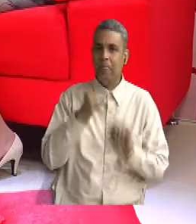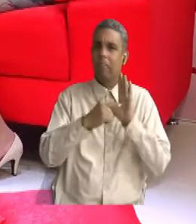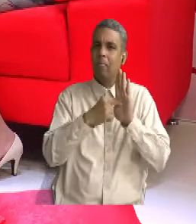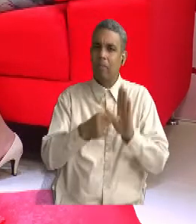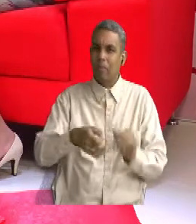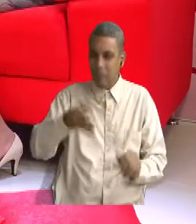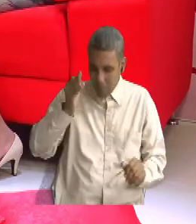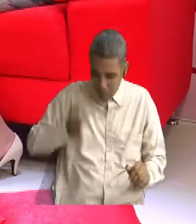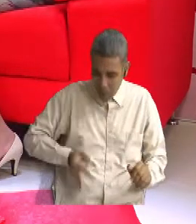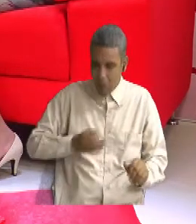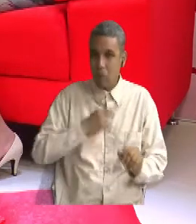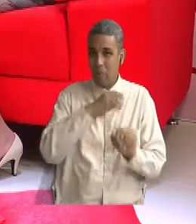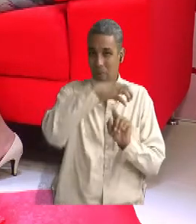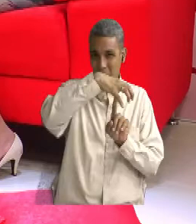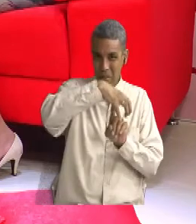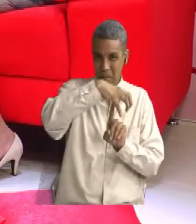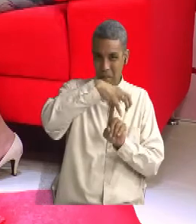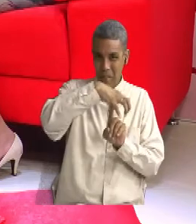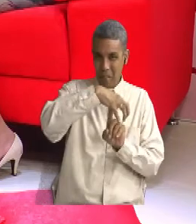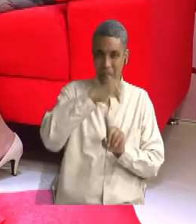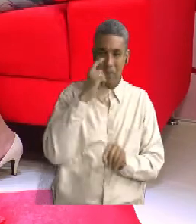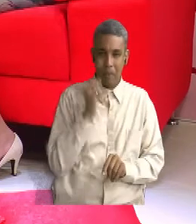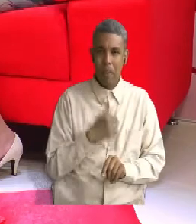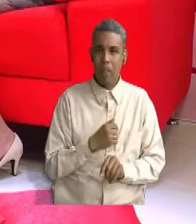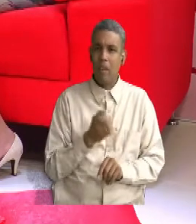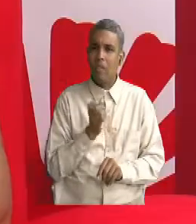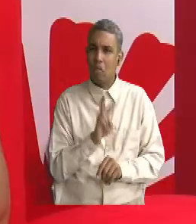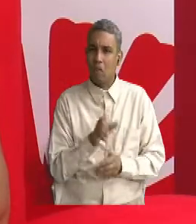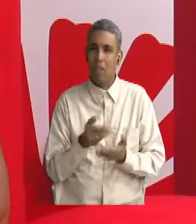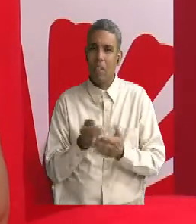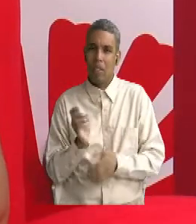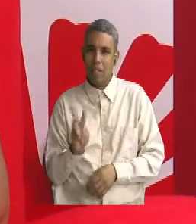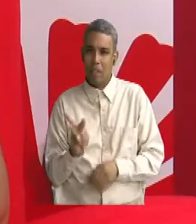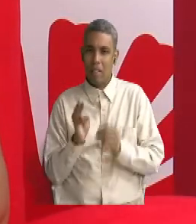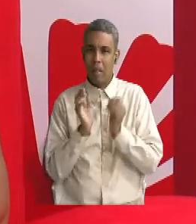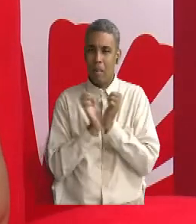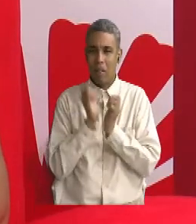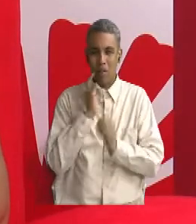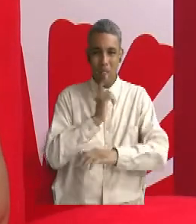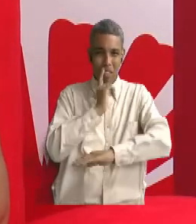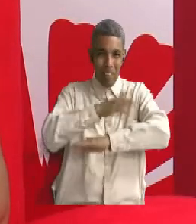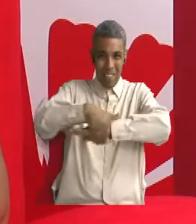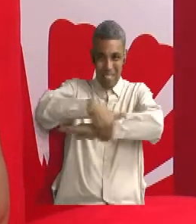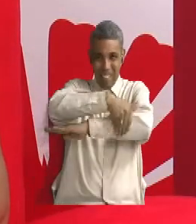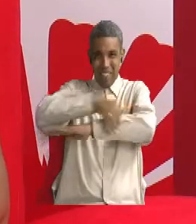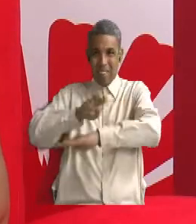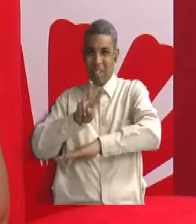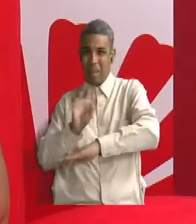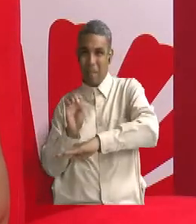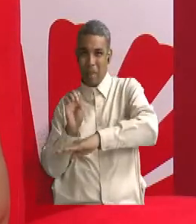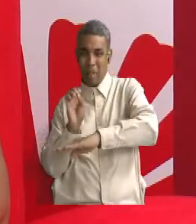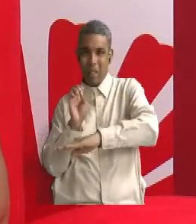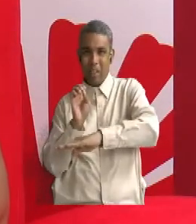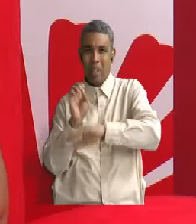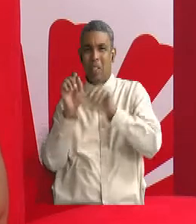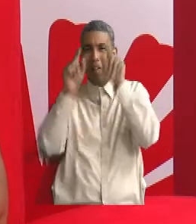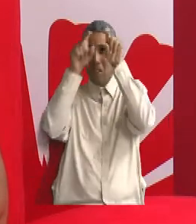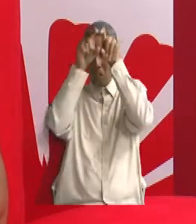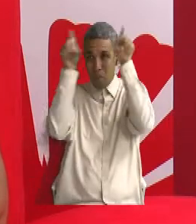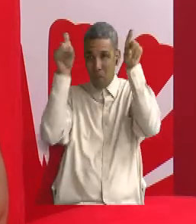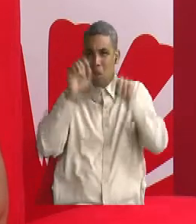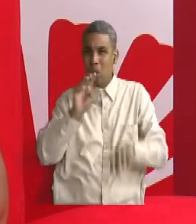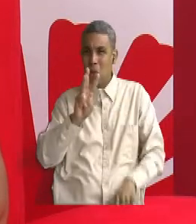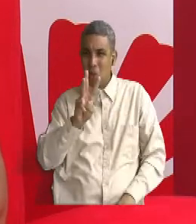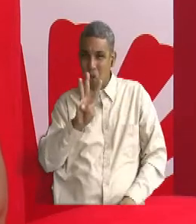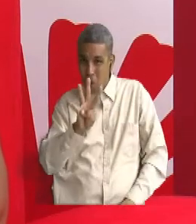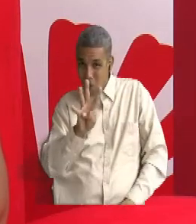para Mamá, es el 12 y 13 de mayo, están ubicados en la carrera 20, número 4852, es donde está ubicado